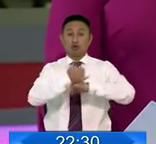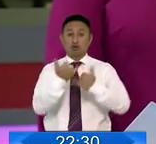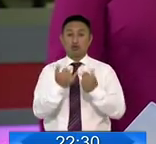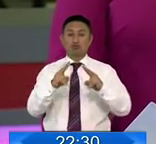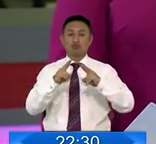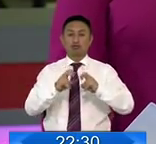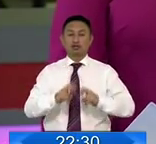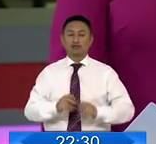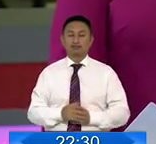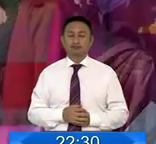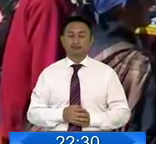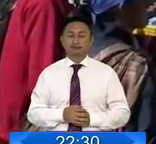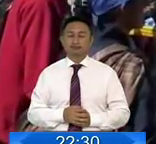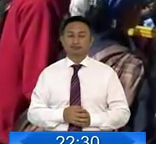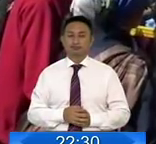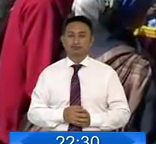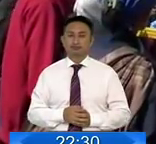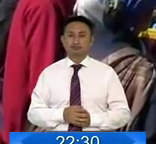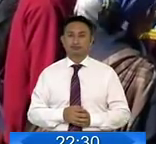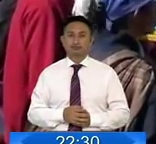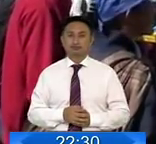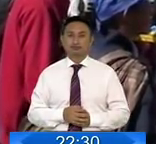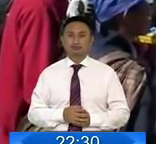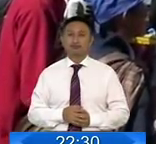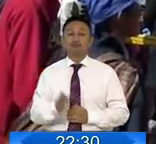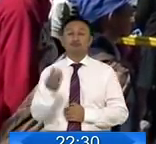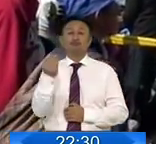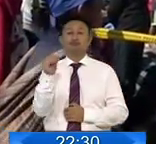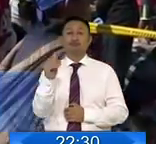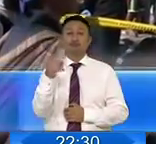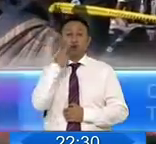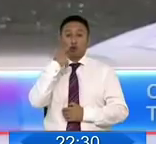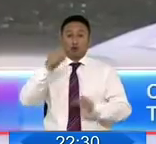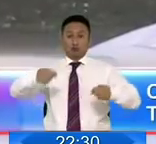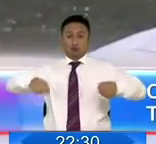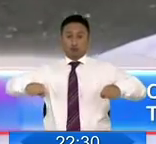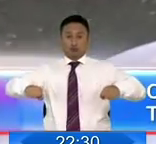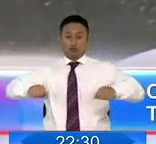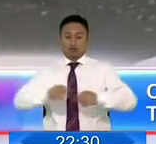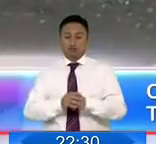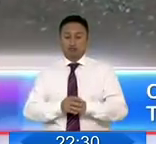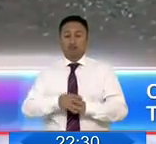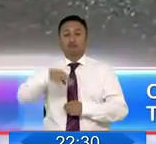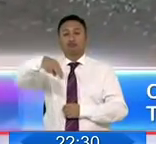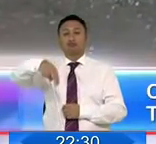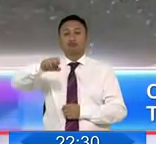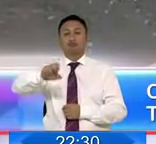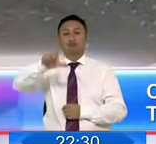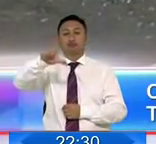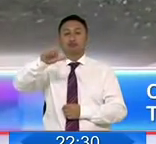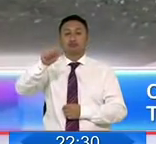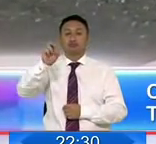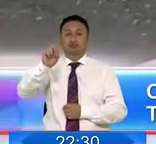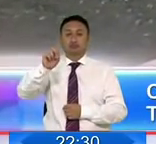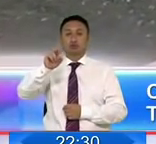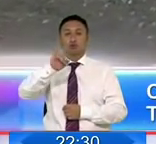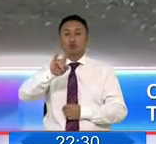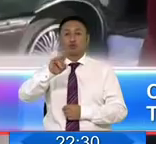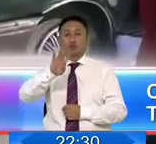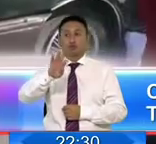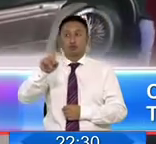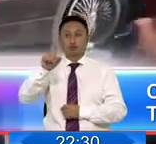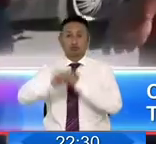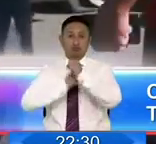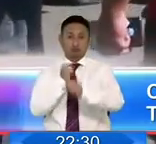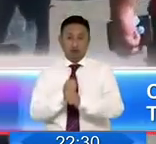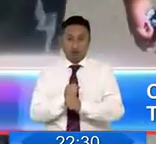investigan el caso. Con la muerte de un joven motociclista identificado como Nelson Javier Núñez, de 41 años de edad,